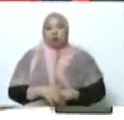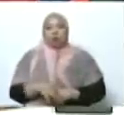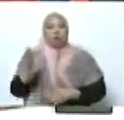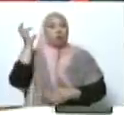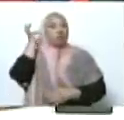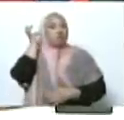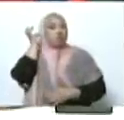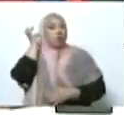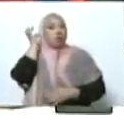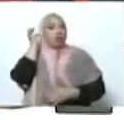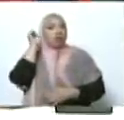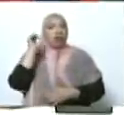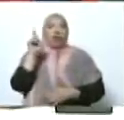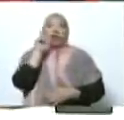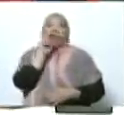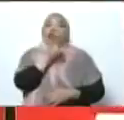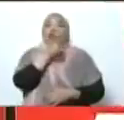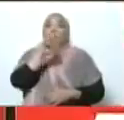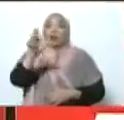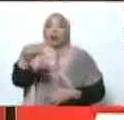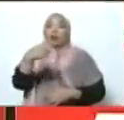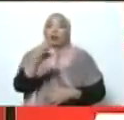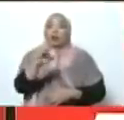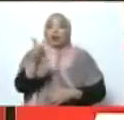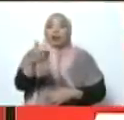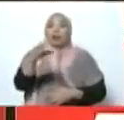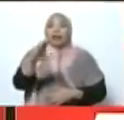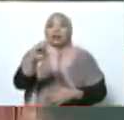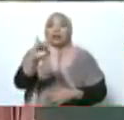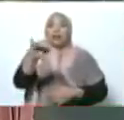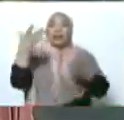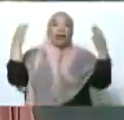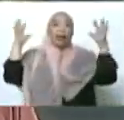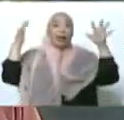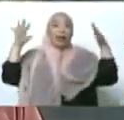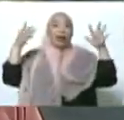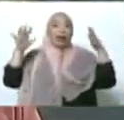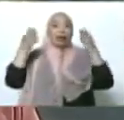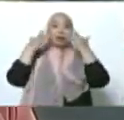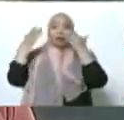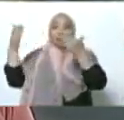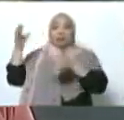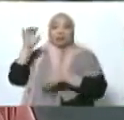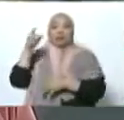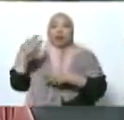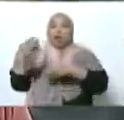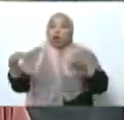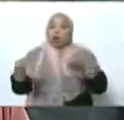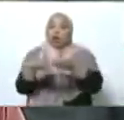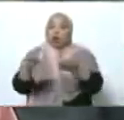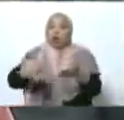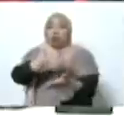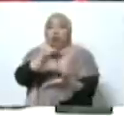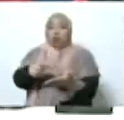compatriota Grecia Colmenares. Además, ella participa en todas las reuniones de la dirección nacional.